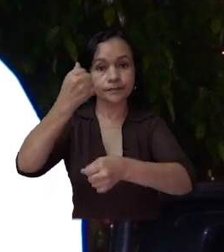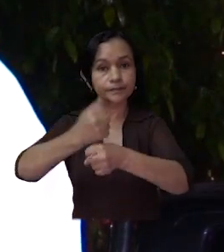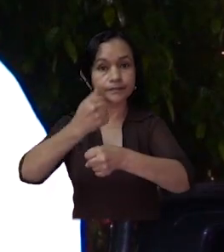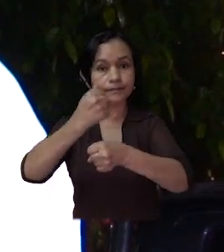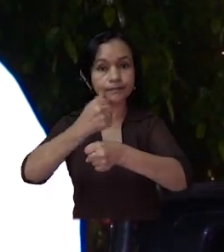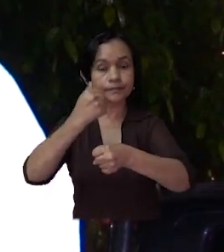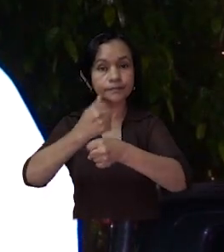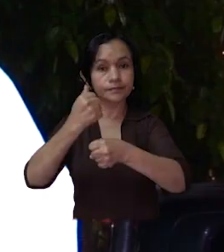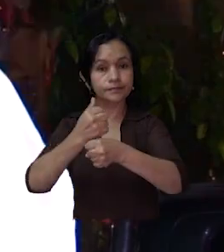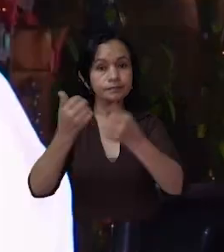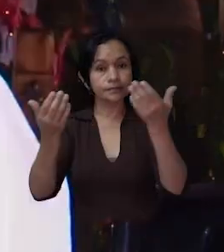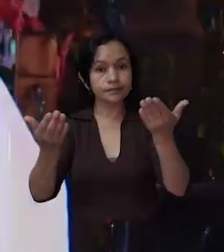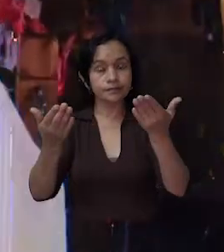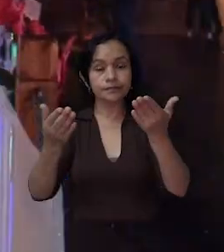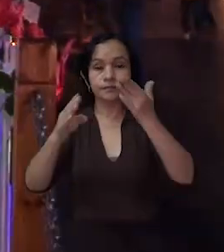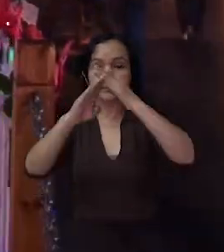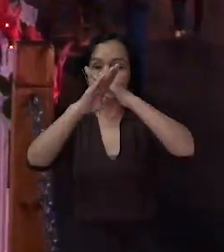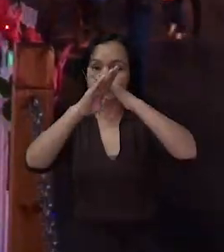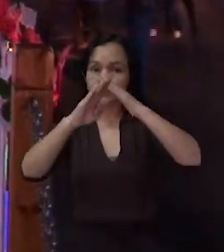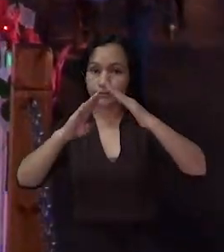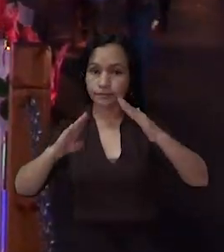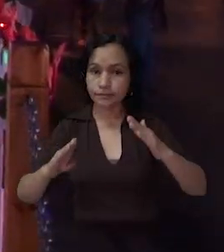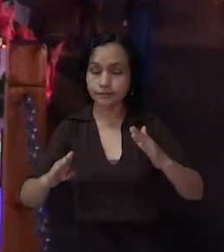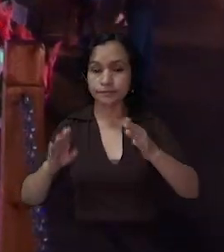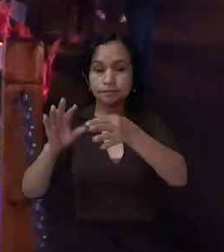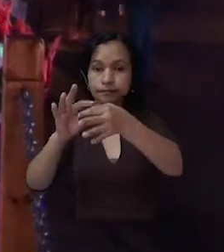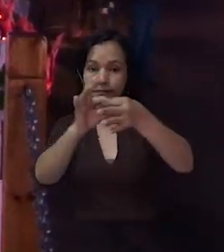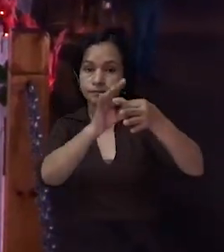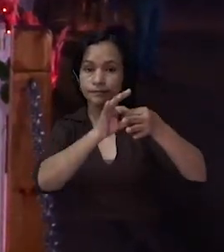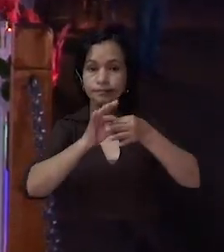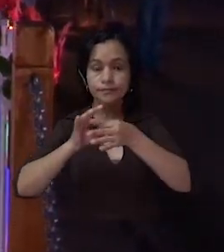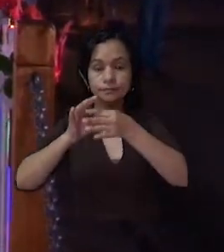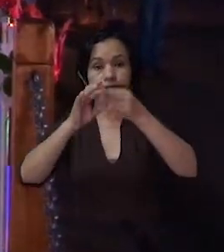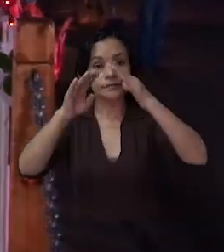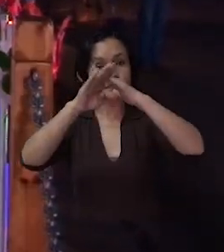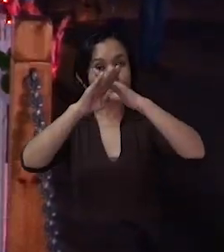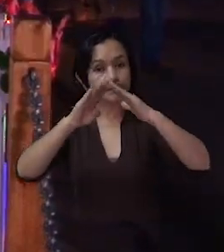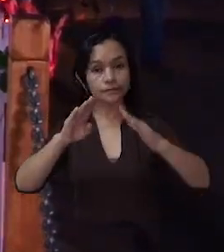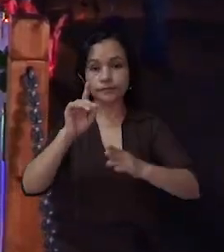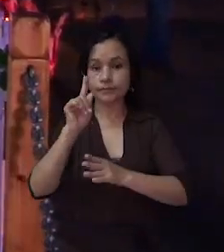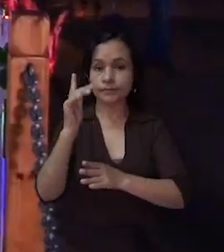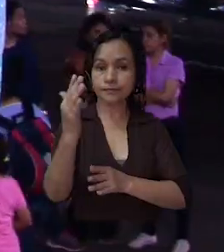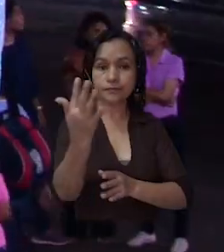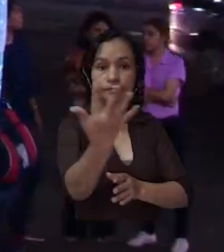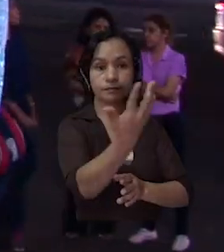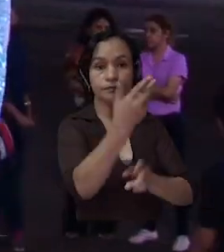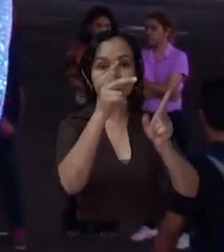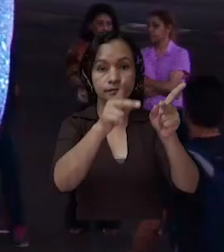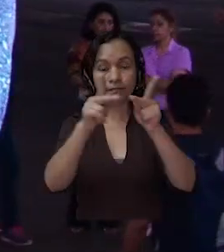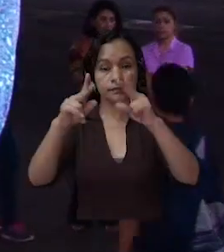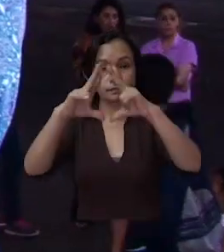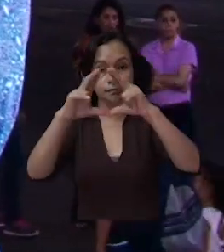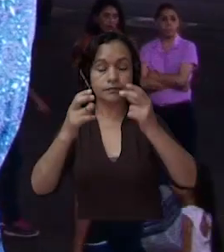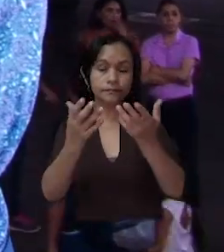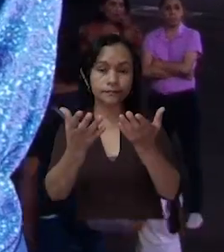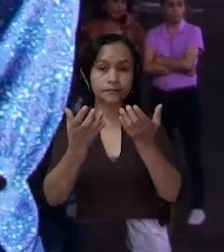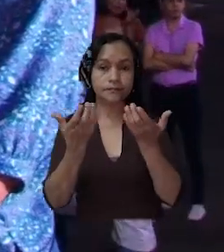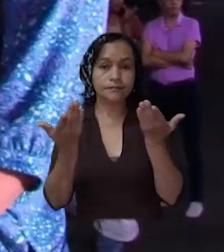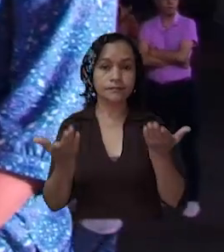para esa tranquilidad, esa armonía, esa paz que todos los nicaragüenses deseamos.